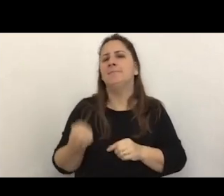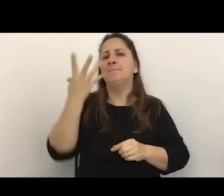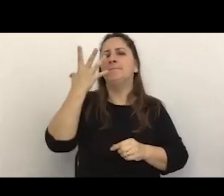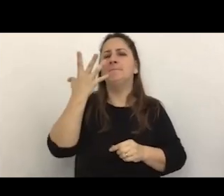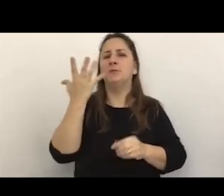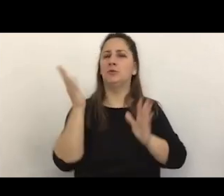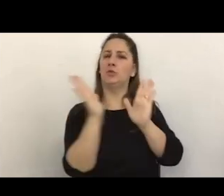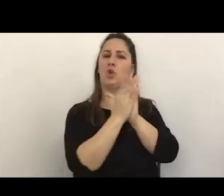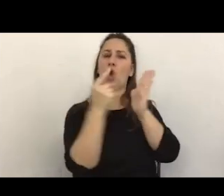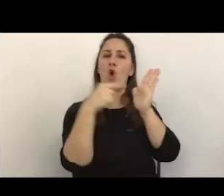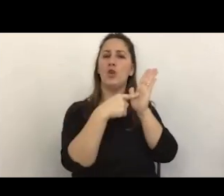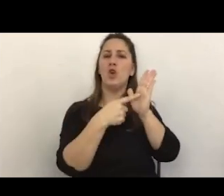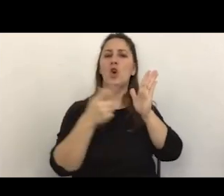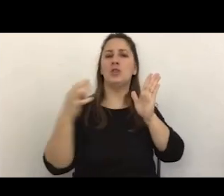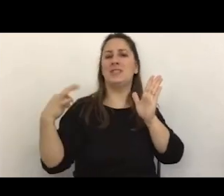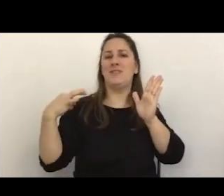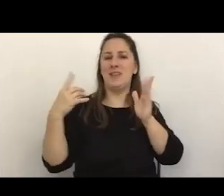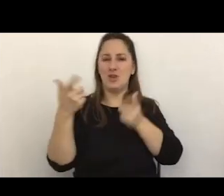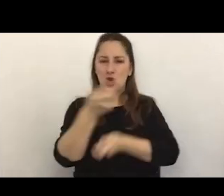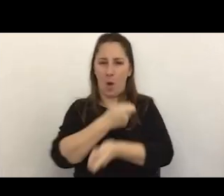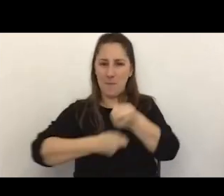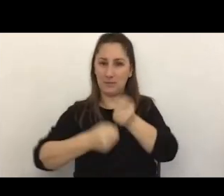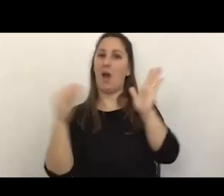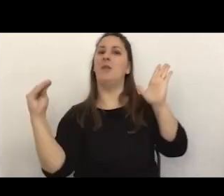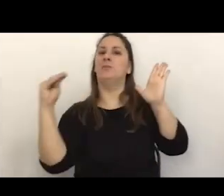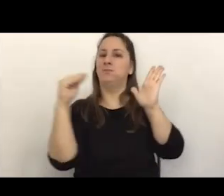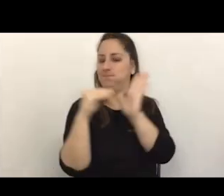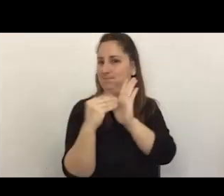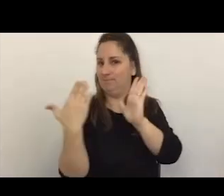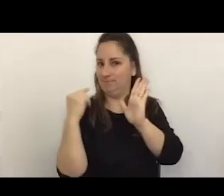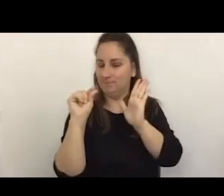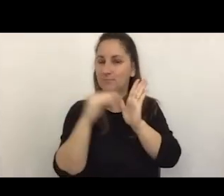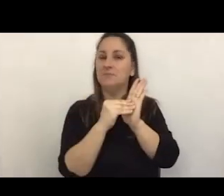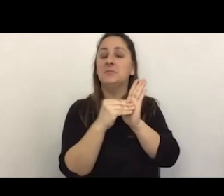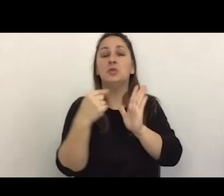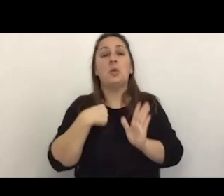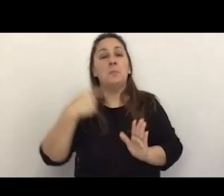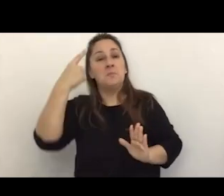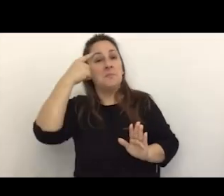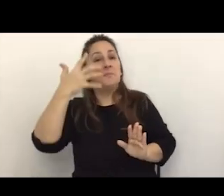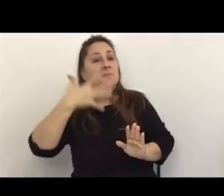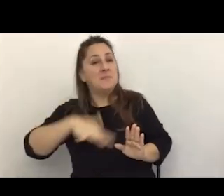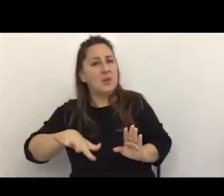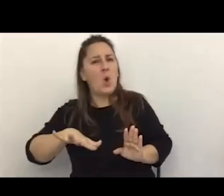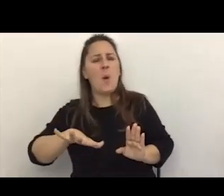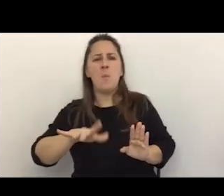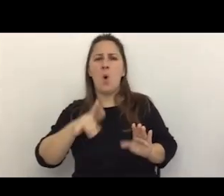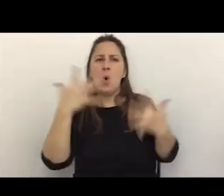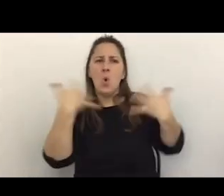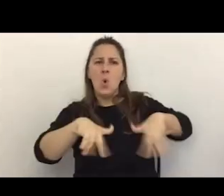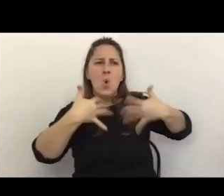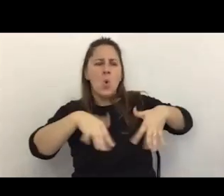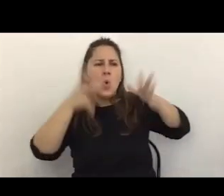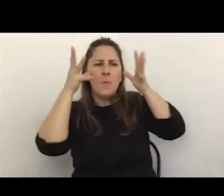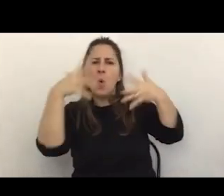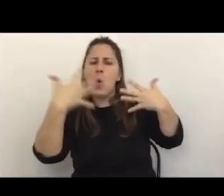Comercial. Y de alguna manera, a mi entender, aparece un poquito sobrevalorado. ¿Por qué?